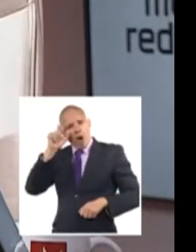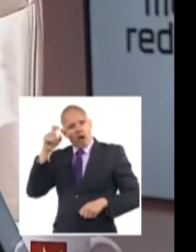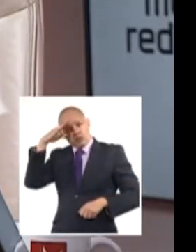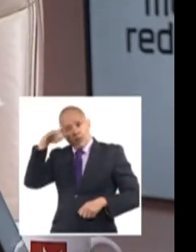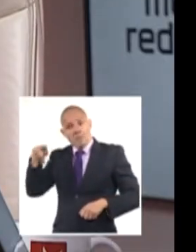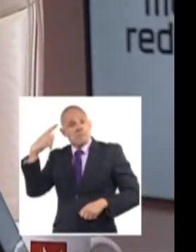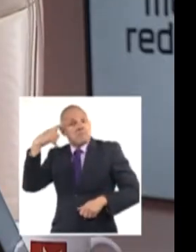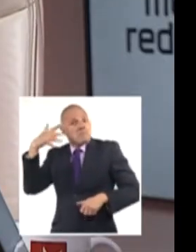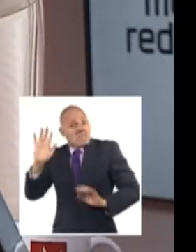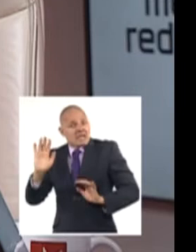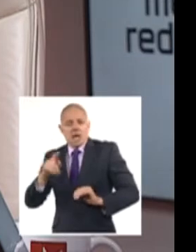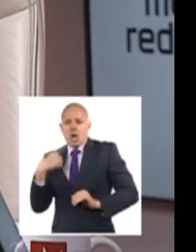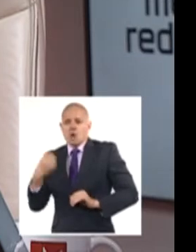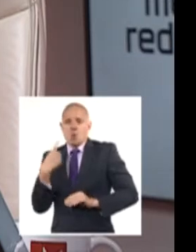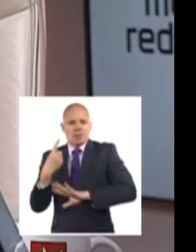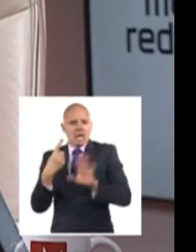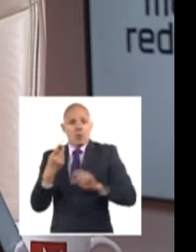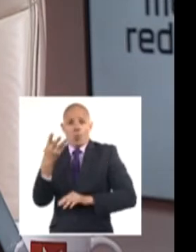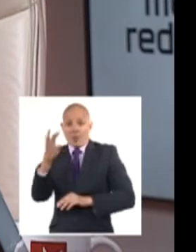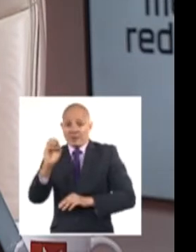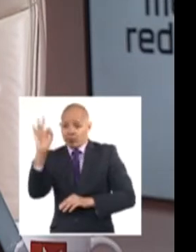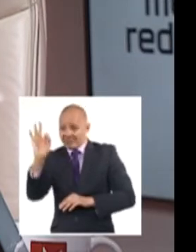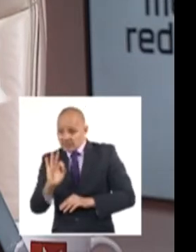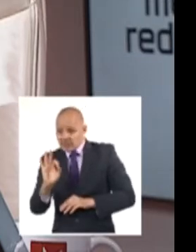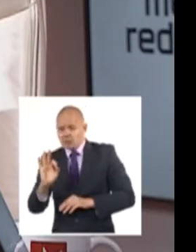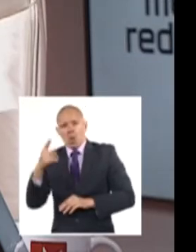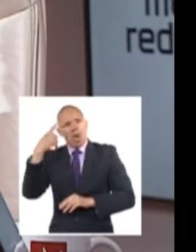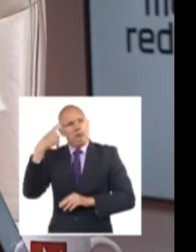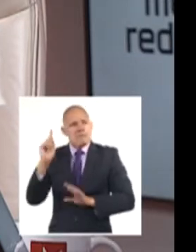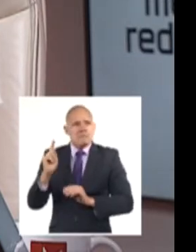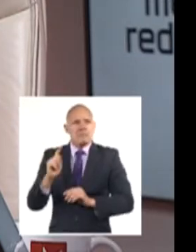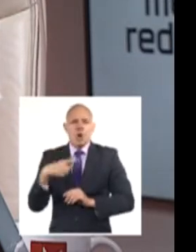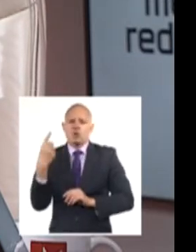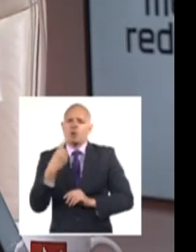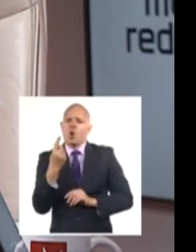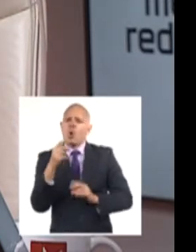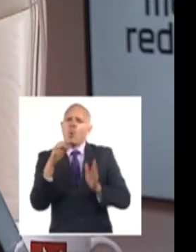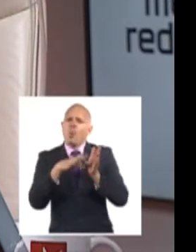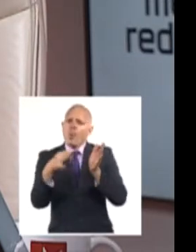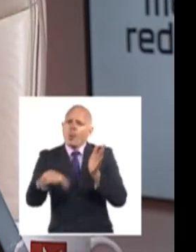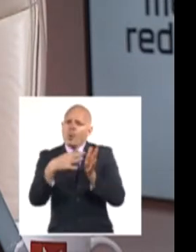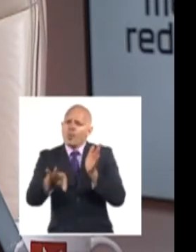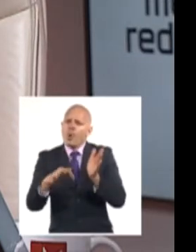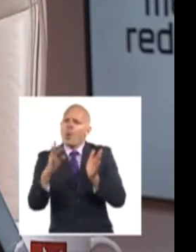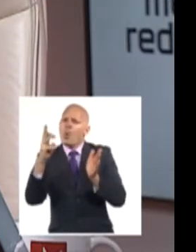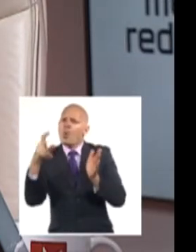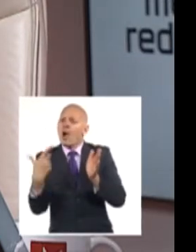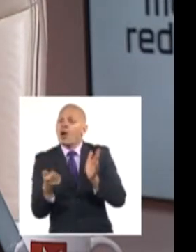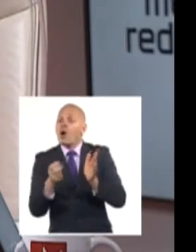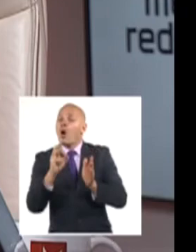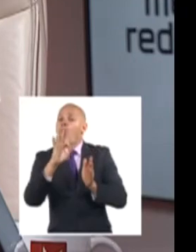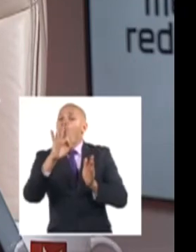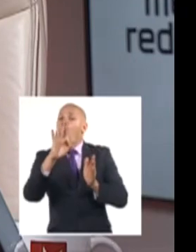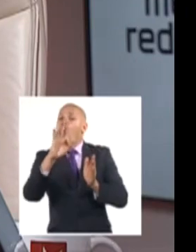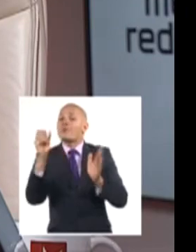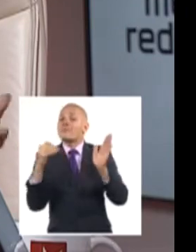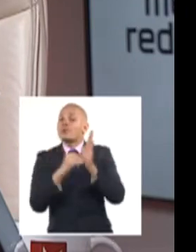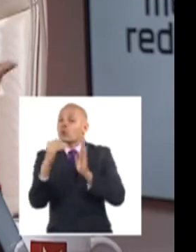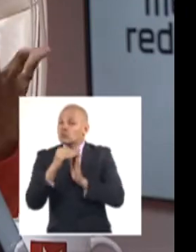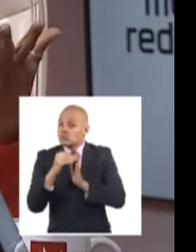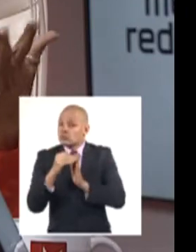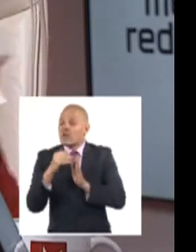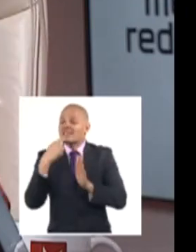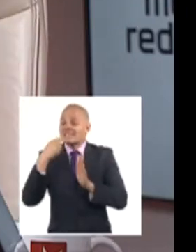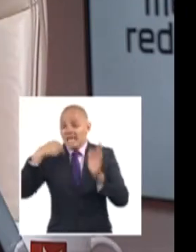obtener la victoria en la segunda ronda y lo primero que hizo fue llamar a todos los seguidores a todos los